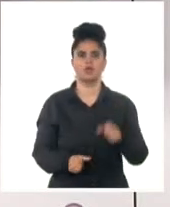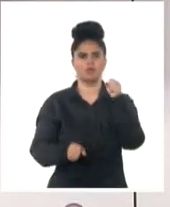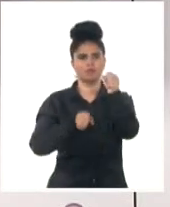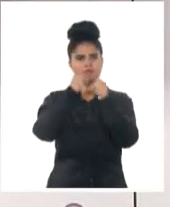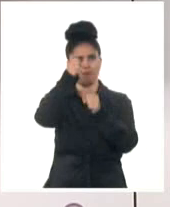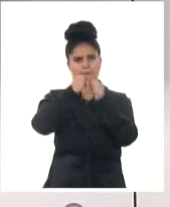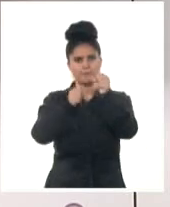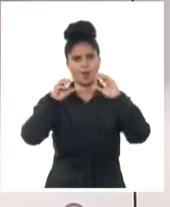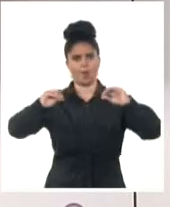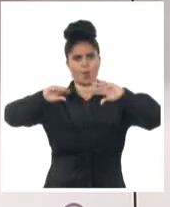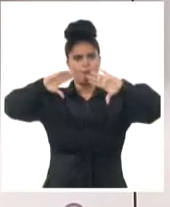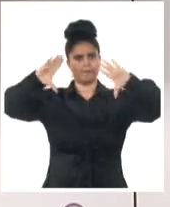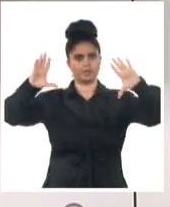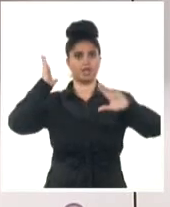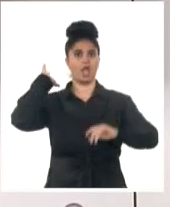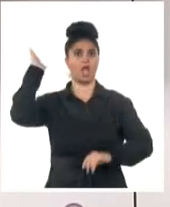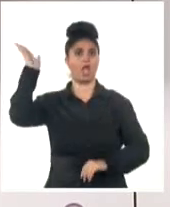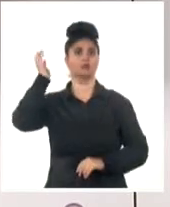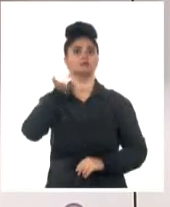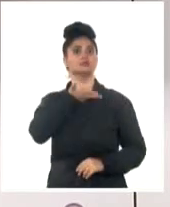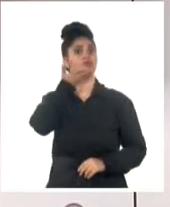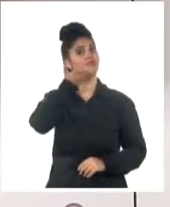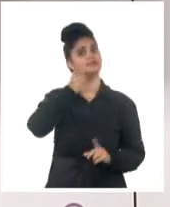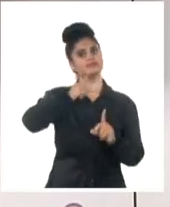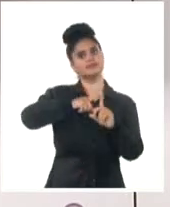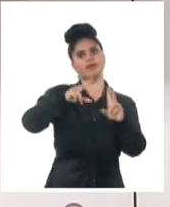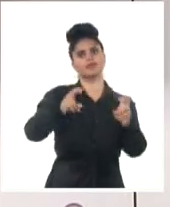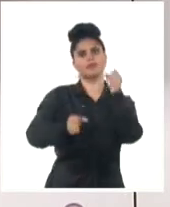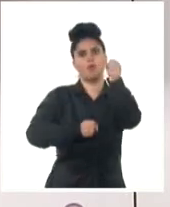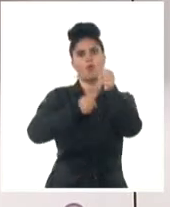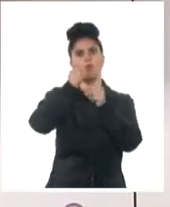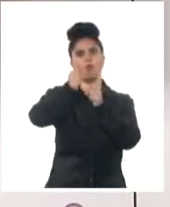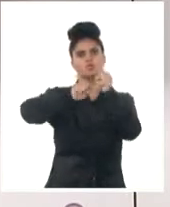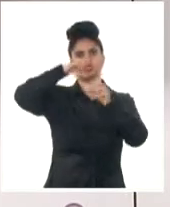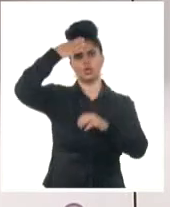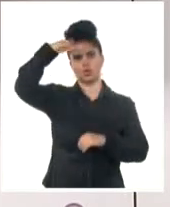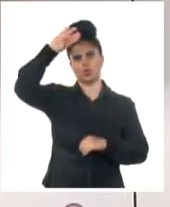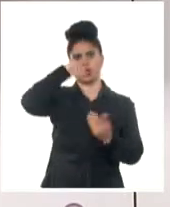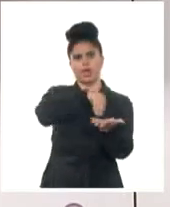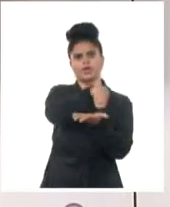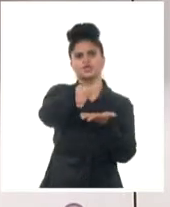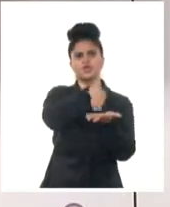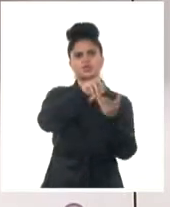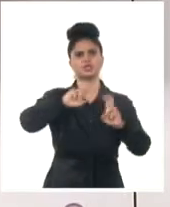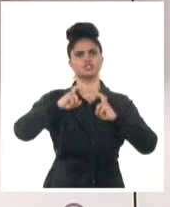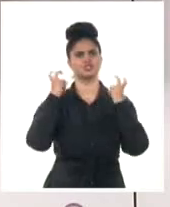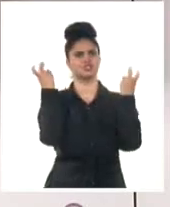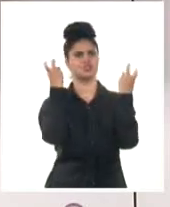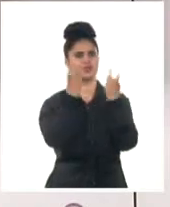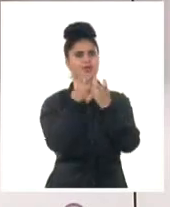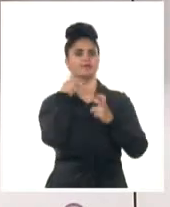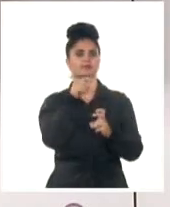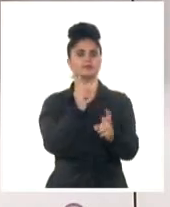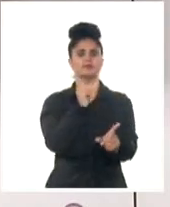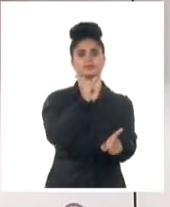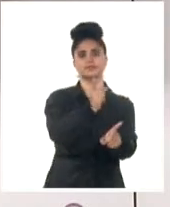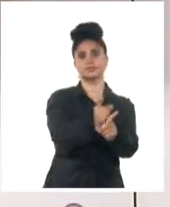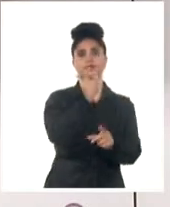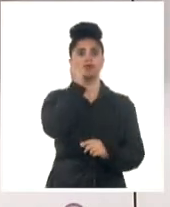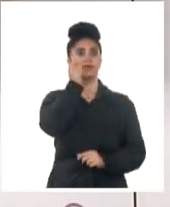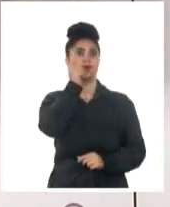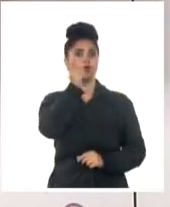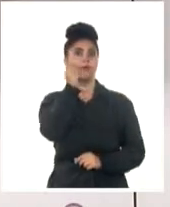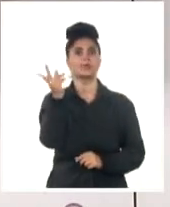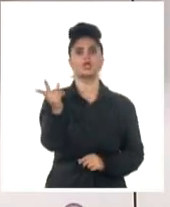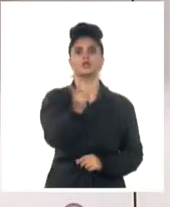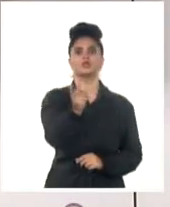se desarrolló una conferencia de prensa sobre boxeo cubano en el Coliseo de la Ciudad Deportiva. Establecemos la comunicación con Guillermo Rodríguez Hidalgo Gato